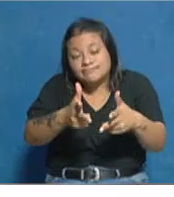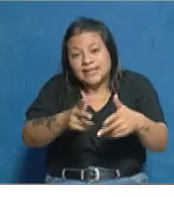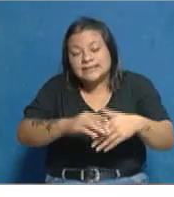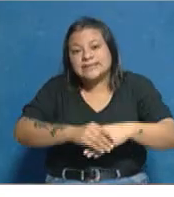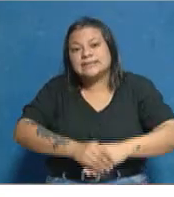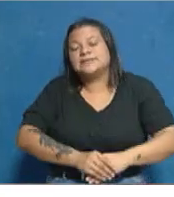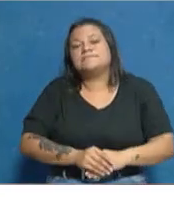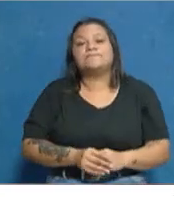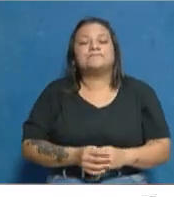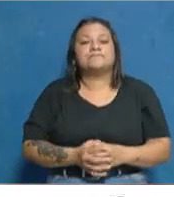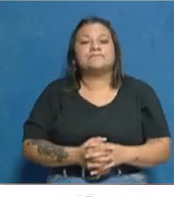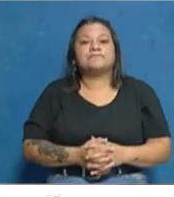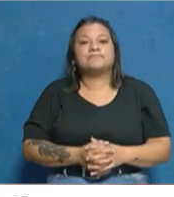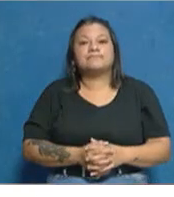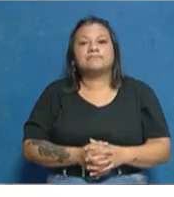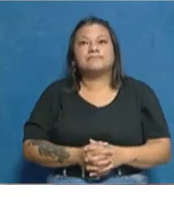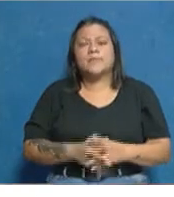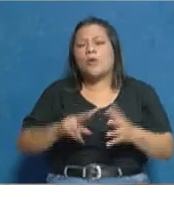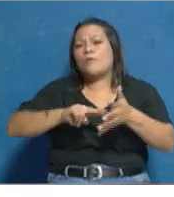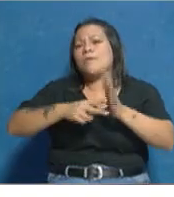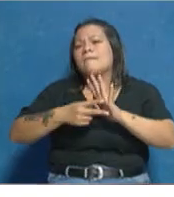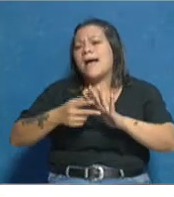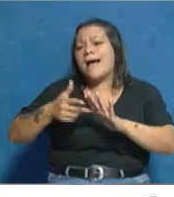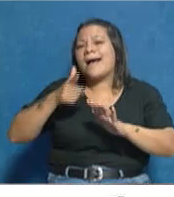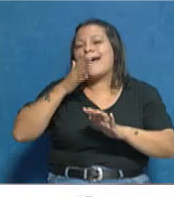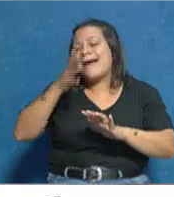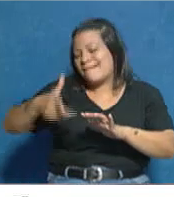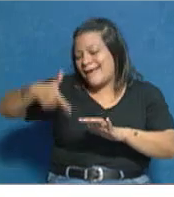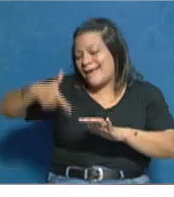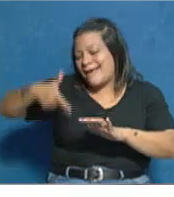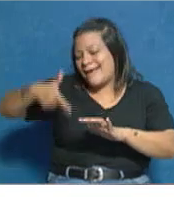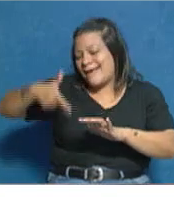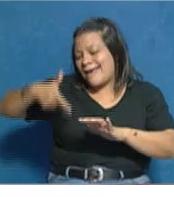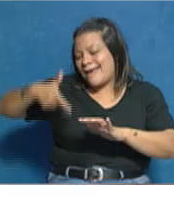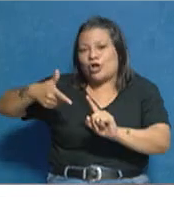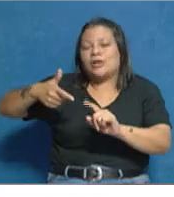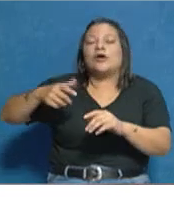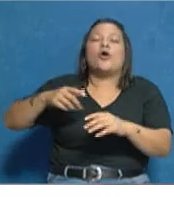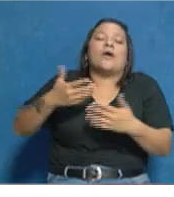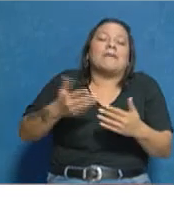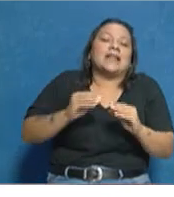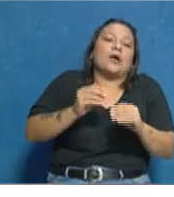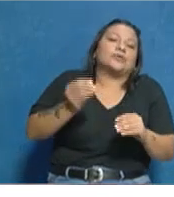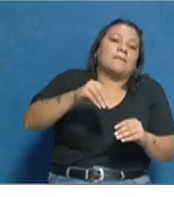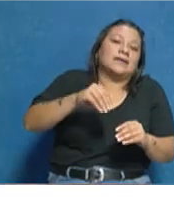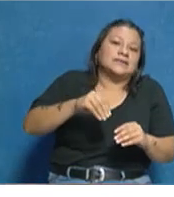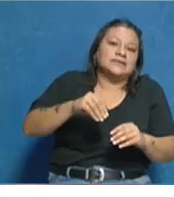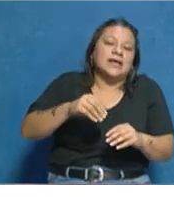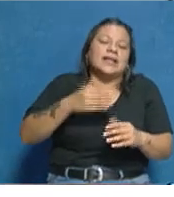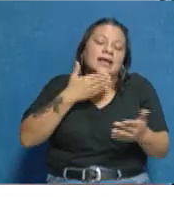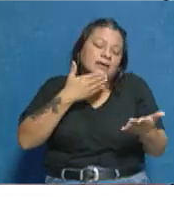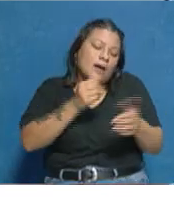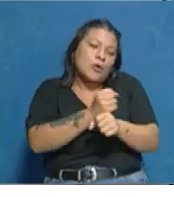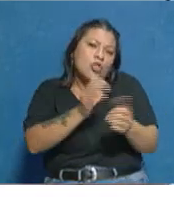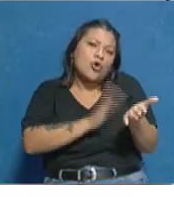Sí les puedo decir que no sería un problema tan grave. Obviamente va a ser otra causa esa, hasta que se defina si está correcta la documentación y